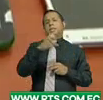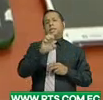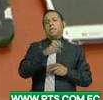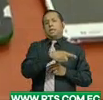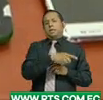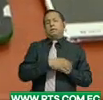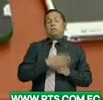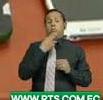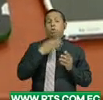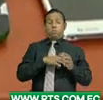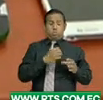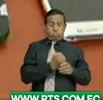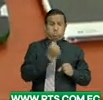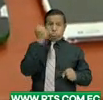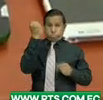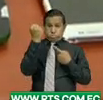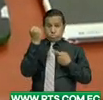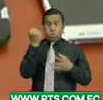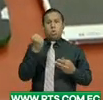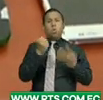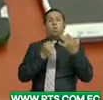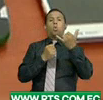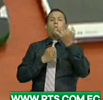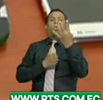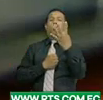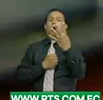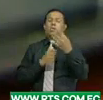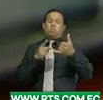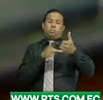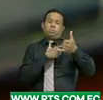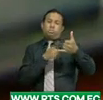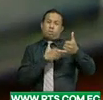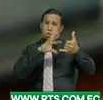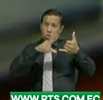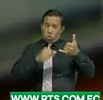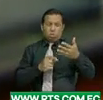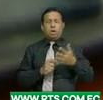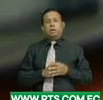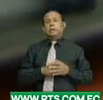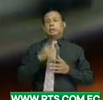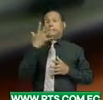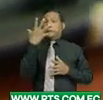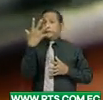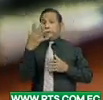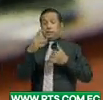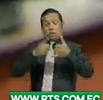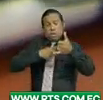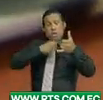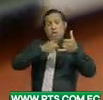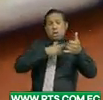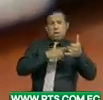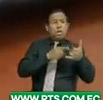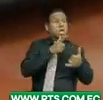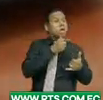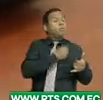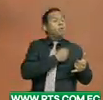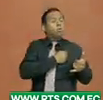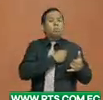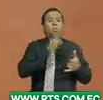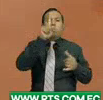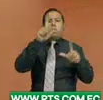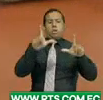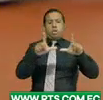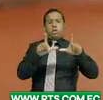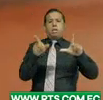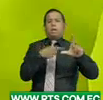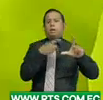un cuchillo, cuatro celulares reportados como robados, cinco celulares que no pudieron justificar su procedencia y una tablet. Hasta